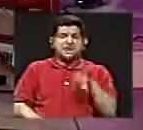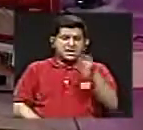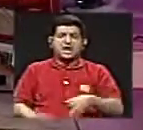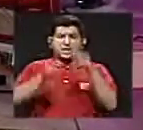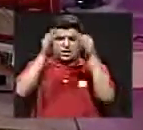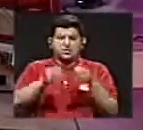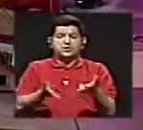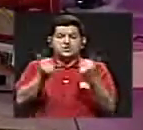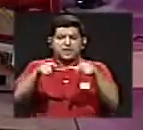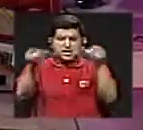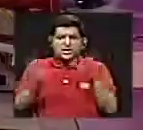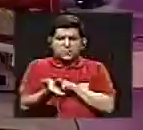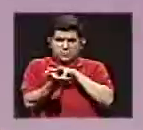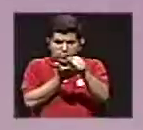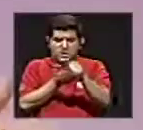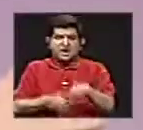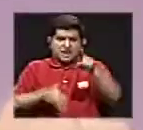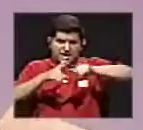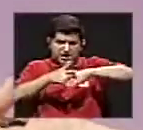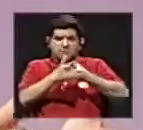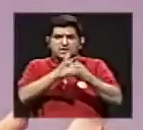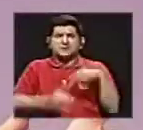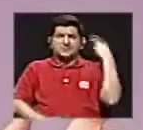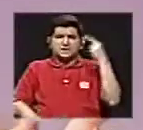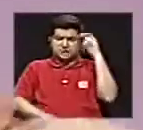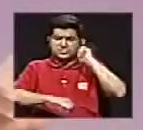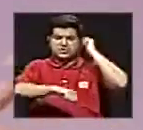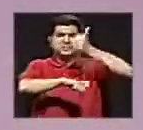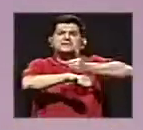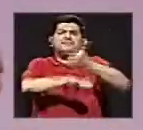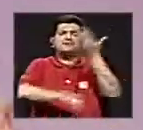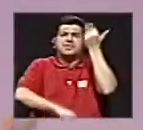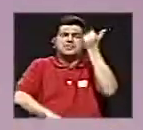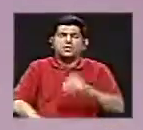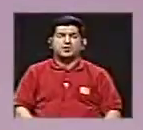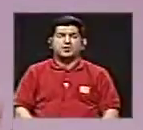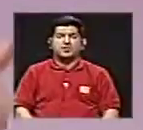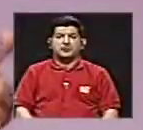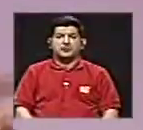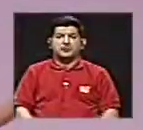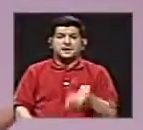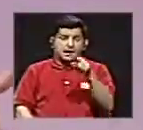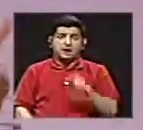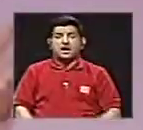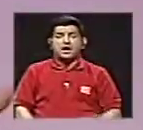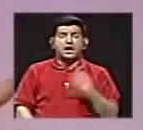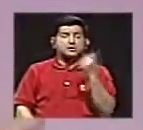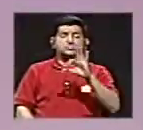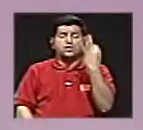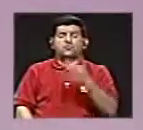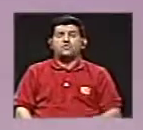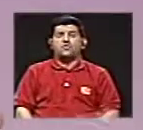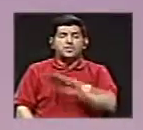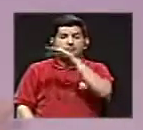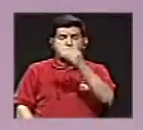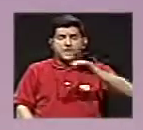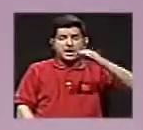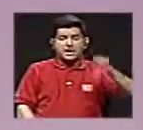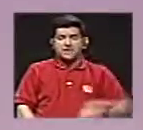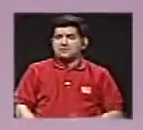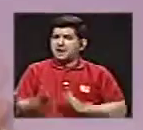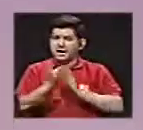lugar. Cuando Maxi empezó en ese lugar, ¿por qué razón se instaló ahí? Porque por mar era el único medio, porque no había